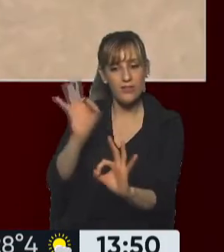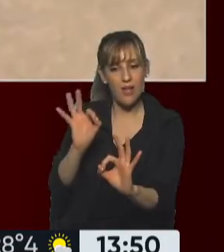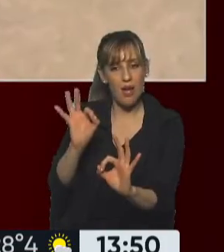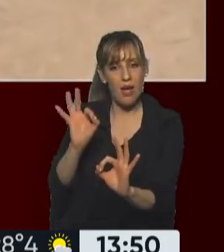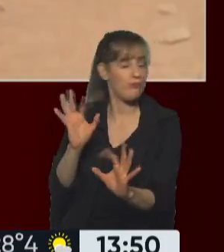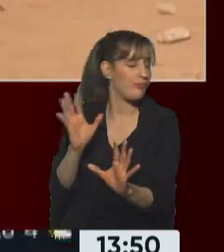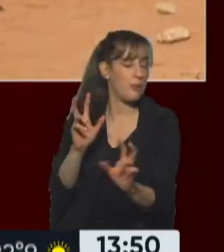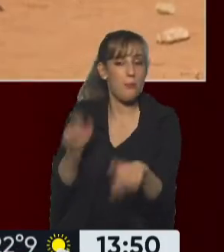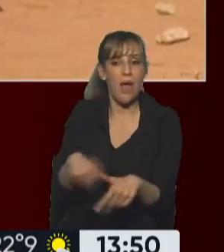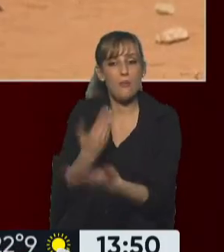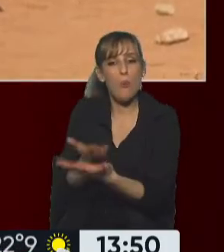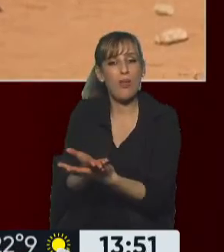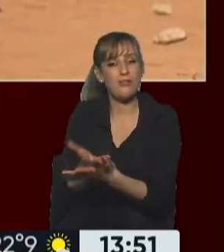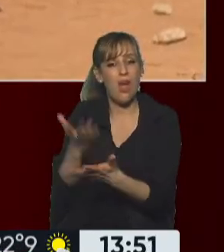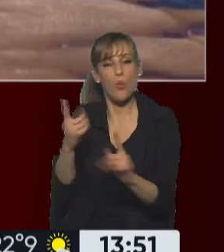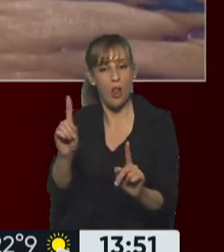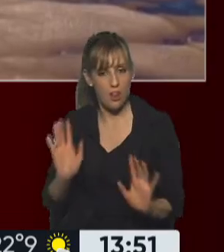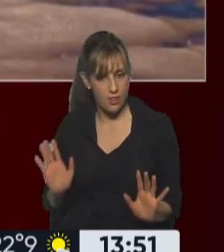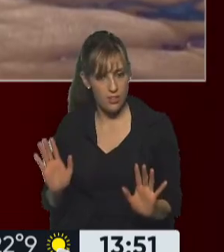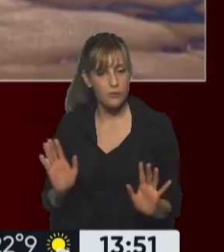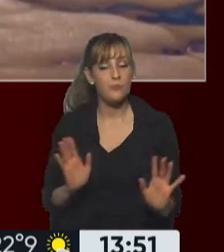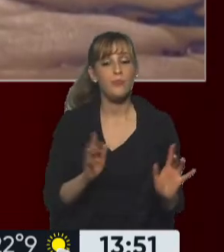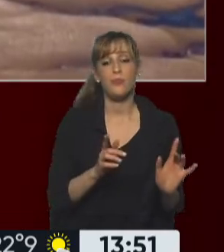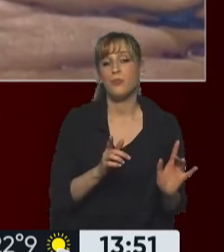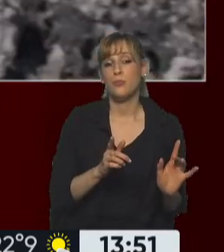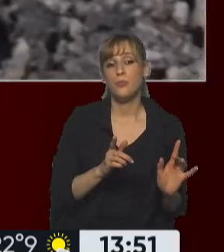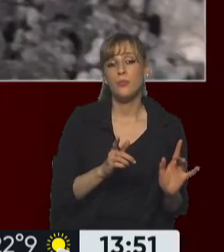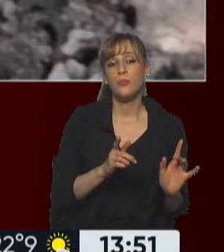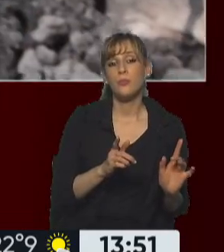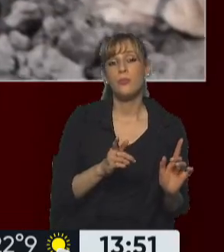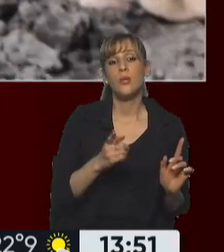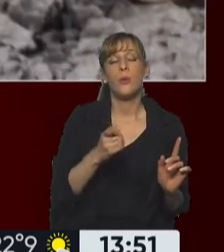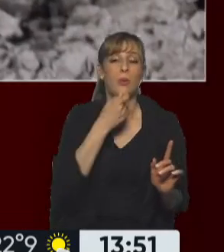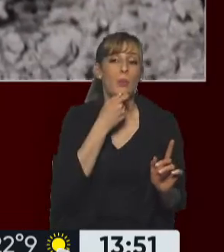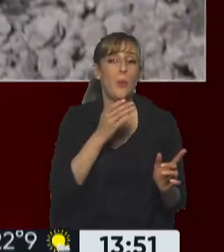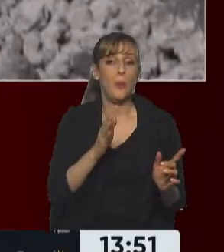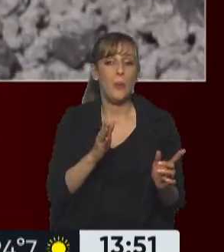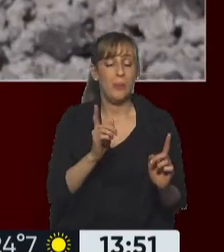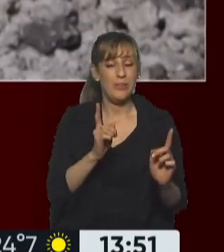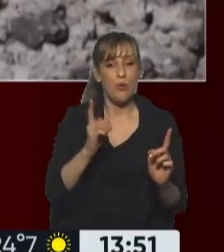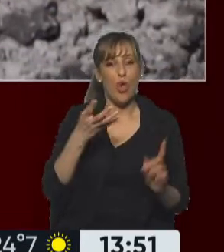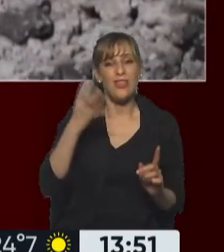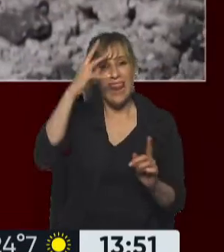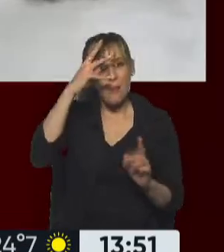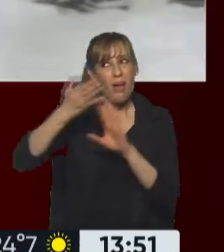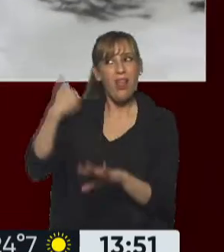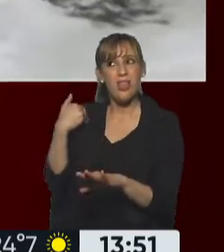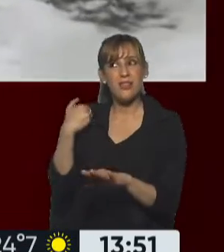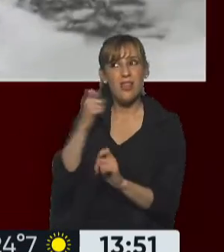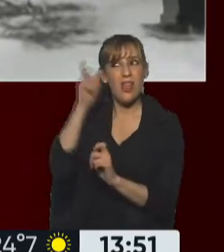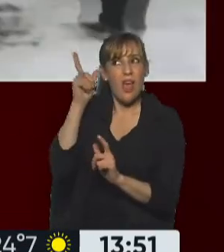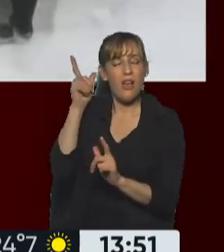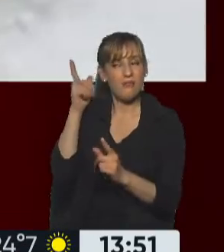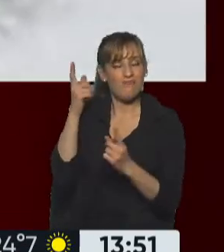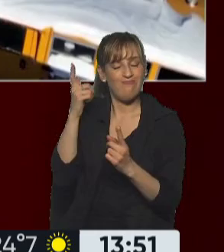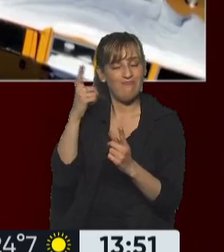eso, Biden tiene una mirada muy diferente a la que tenía Donald Trump y demás. Después, de ahí a los hechos, como dice la frase,